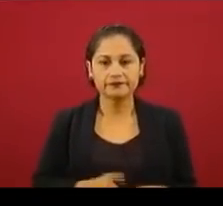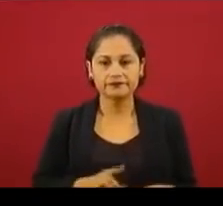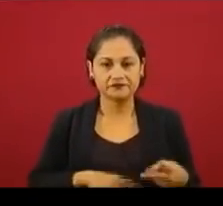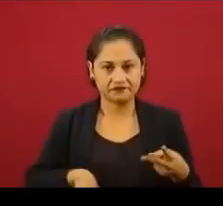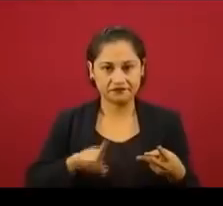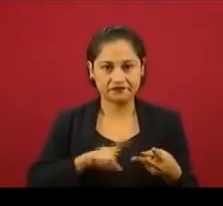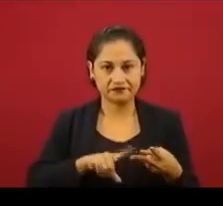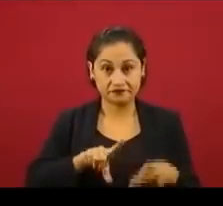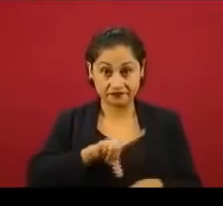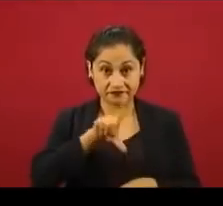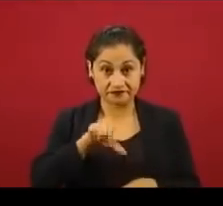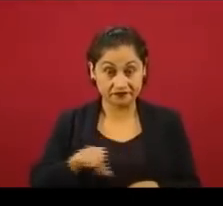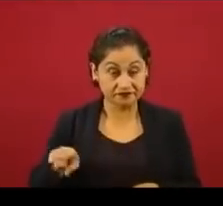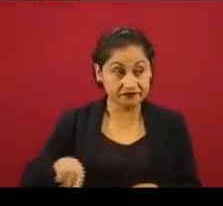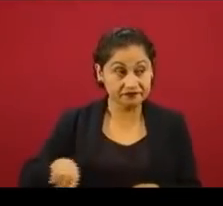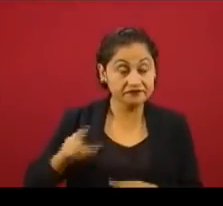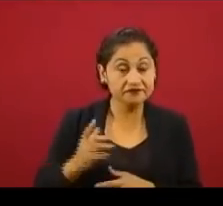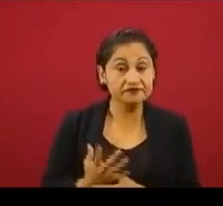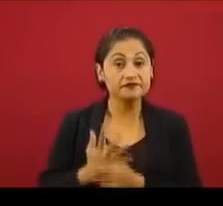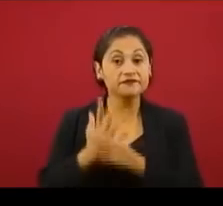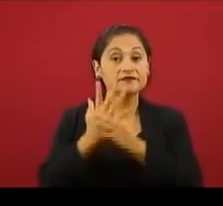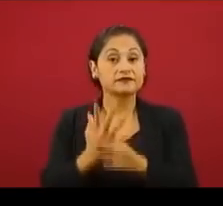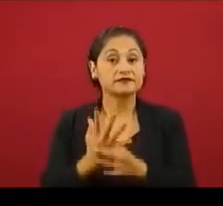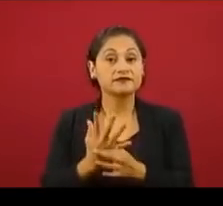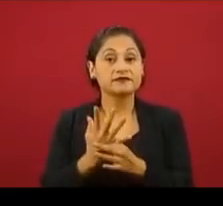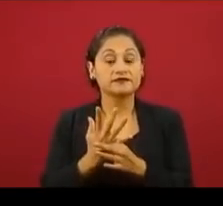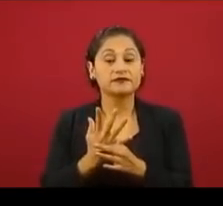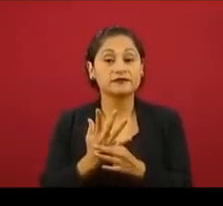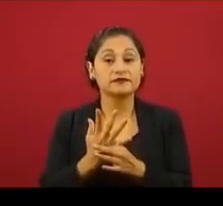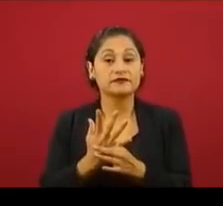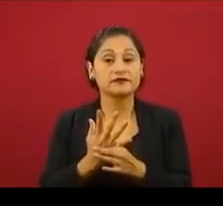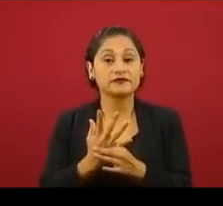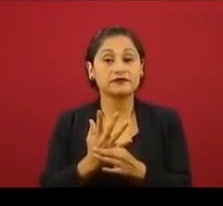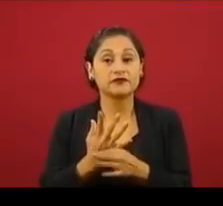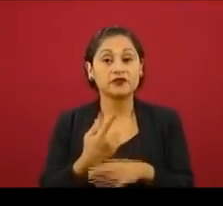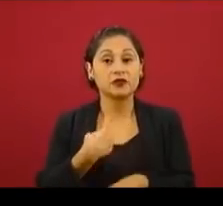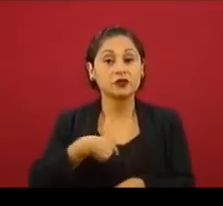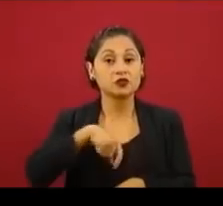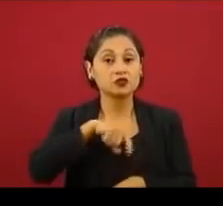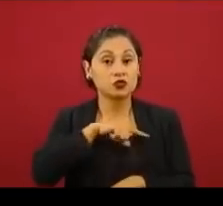Luego apostaron a que estábamos ocultando